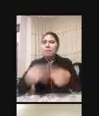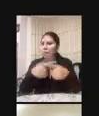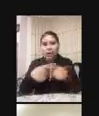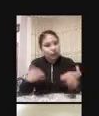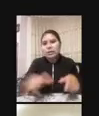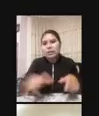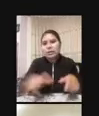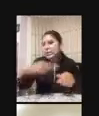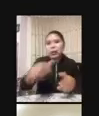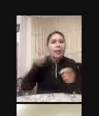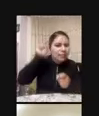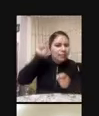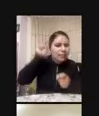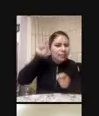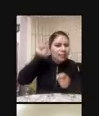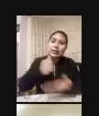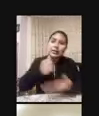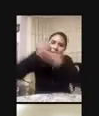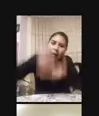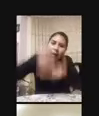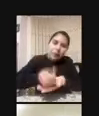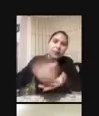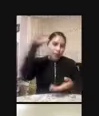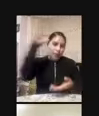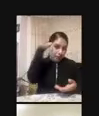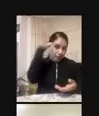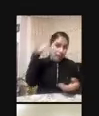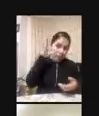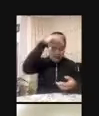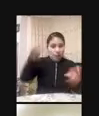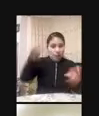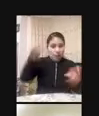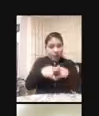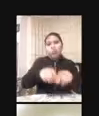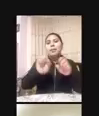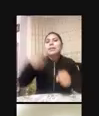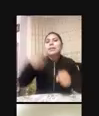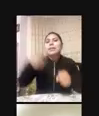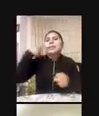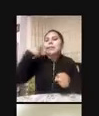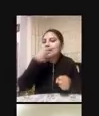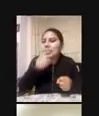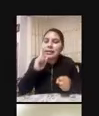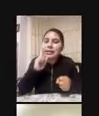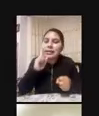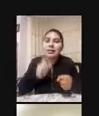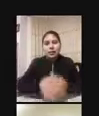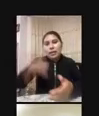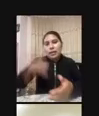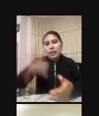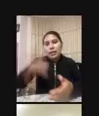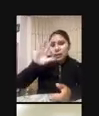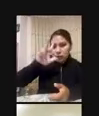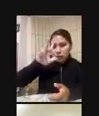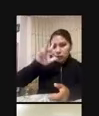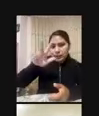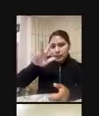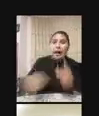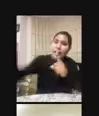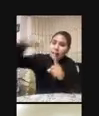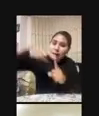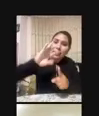capacidad motriz para realizarlo él solo y de forma correcta. A partir de los 3 a 6 años vamos a cambiar lo que es el